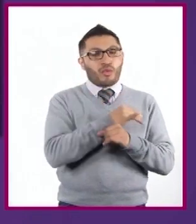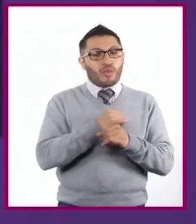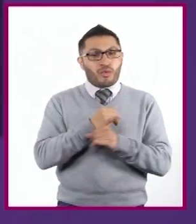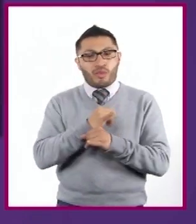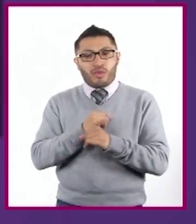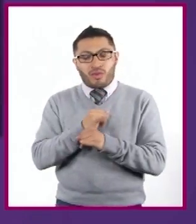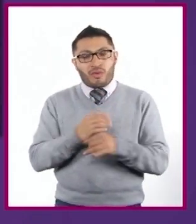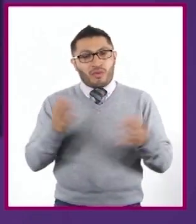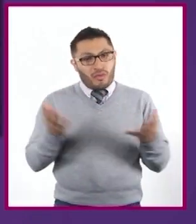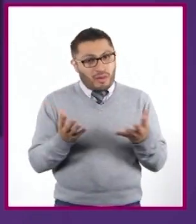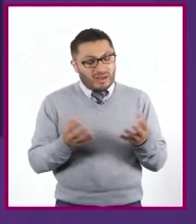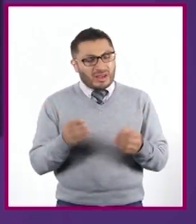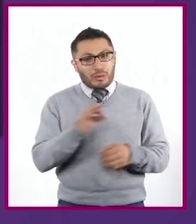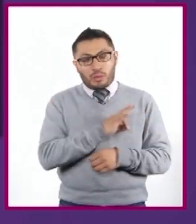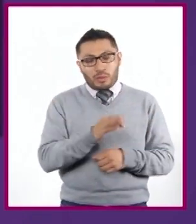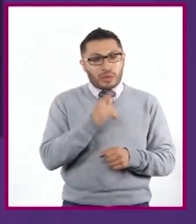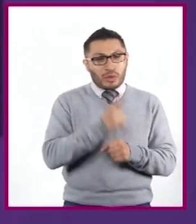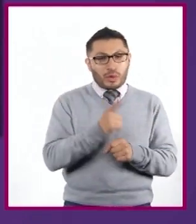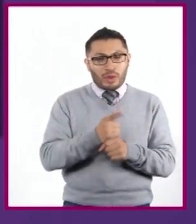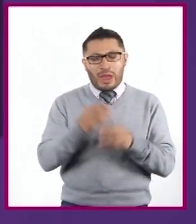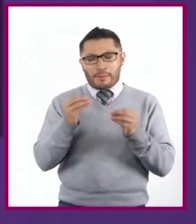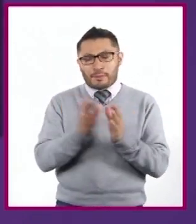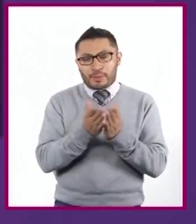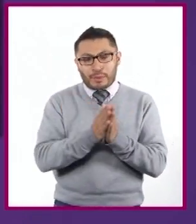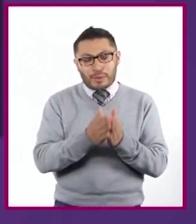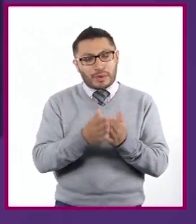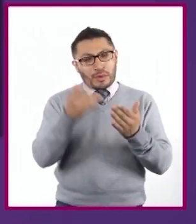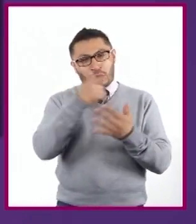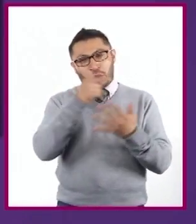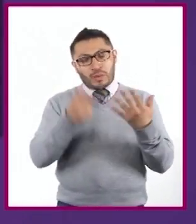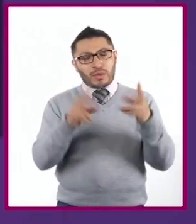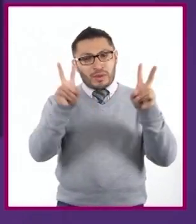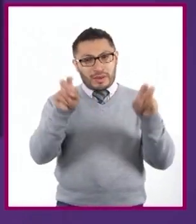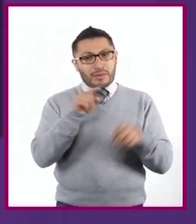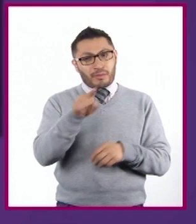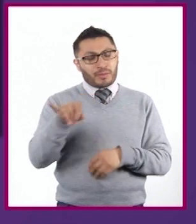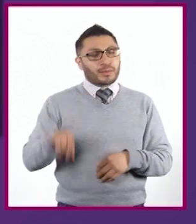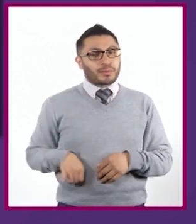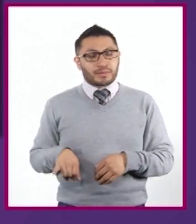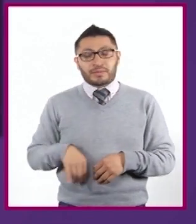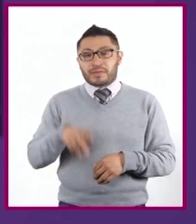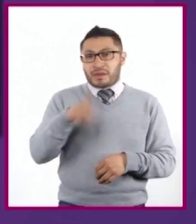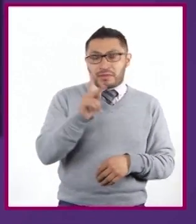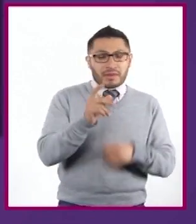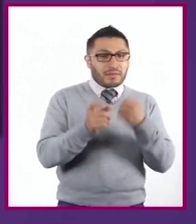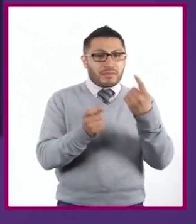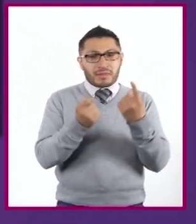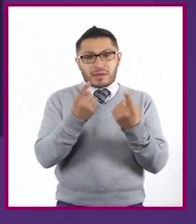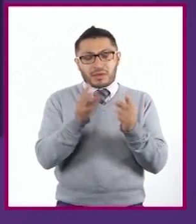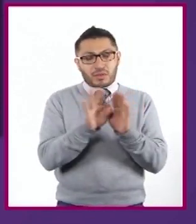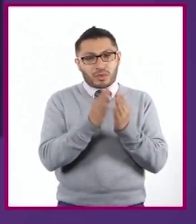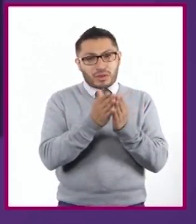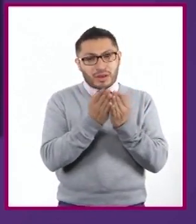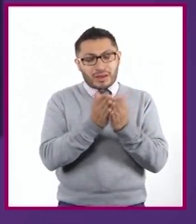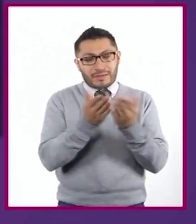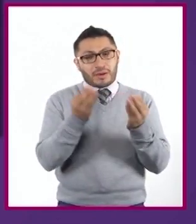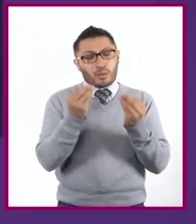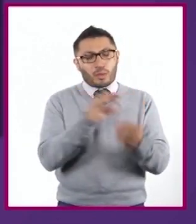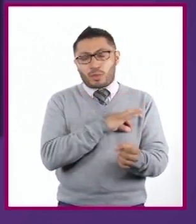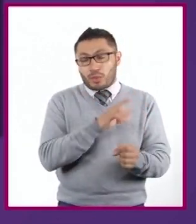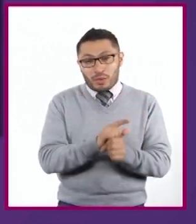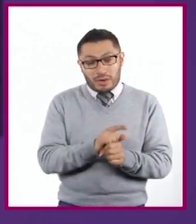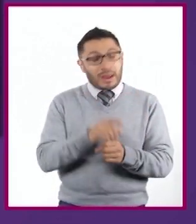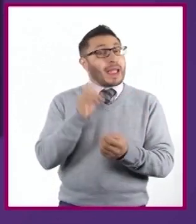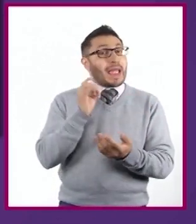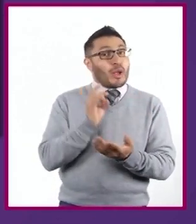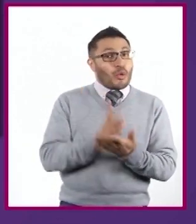podemos encontrar muchos libros sobre el tema que nos interesa, pero algunos libros son muy especializados y